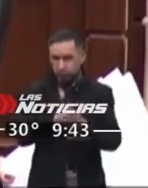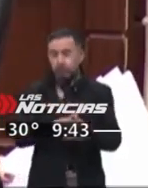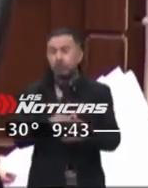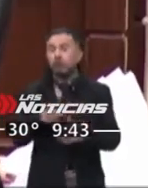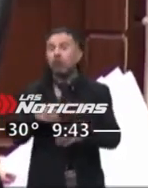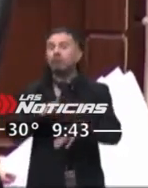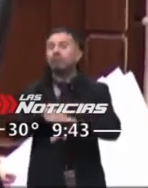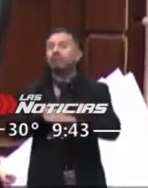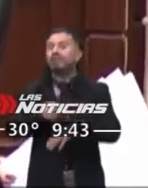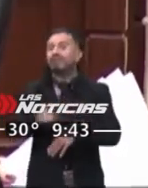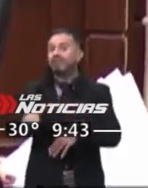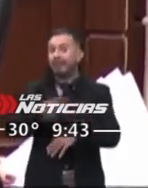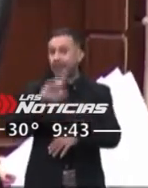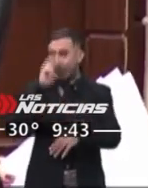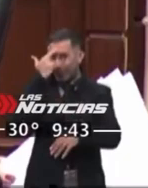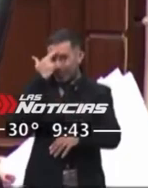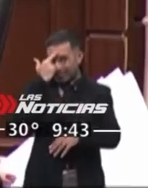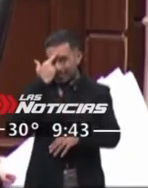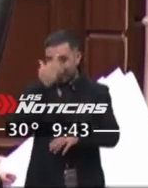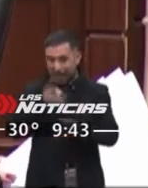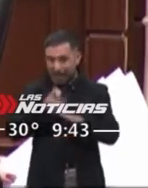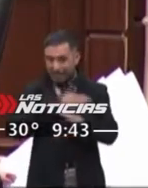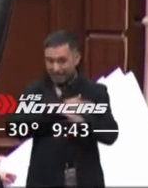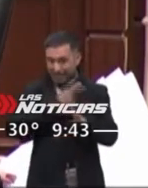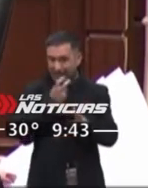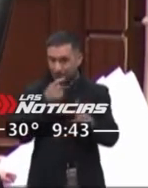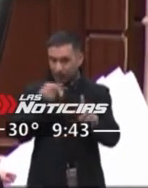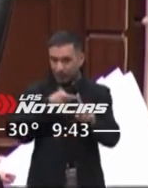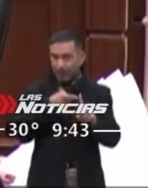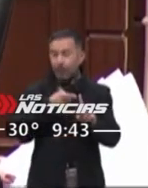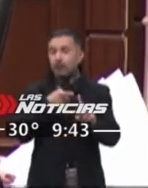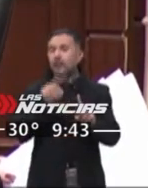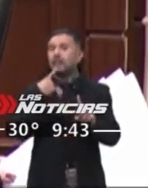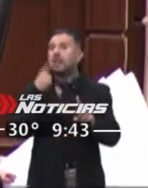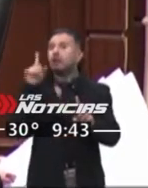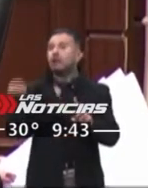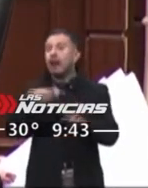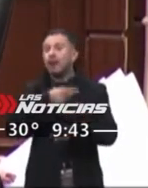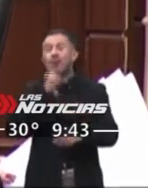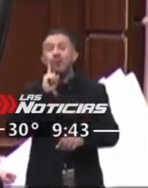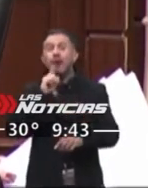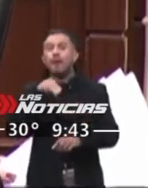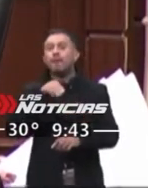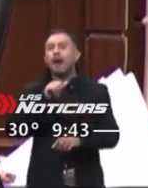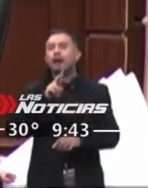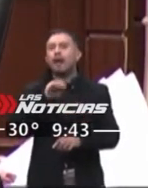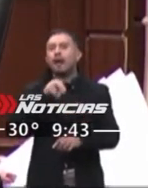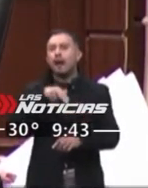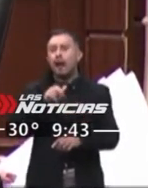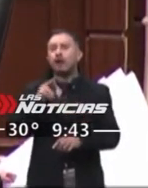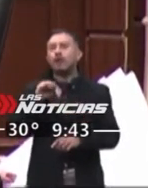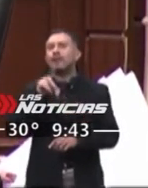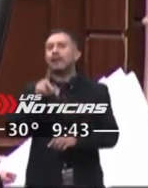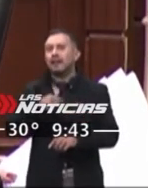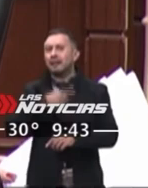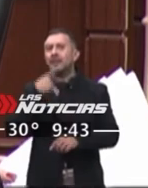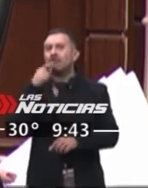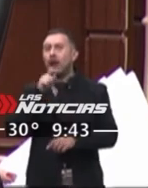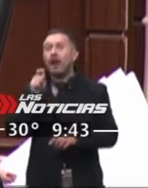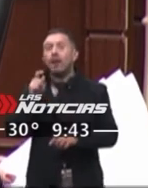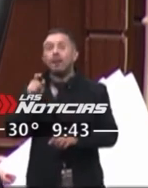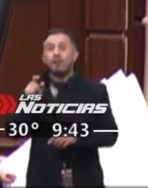mamá y hermanos recordemos que ahí hay 14.25 millones de pesos